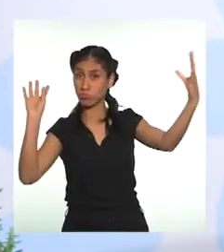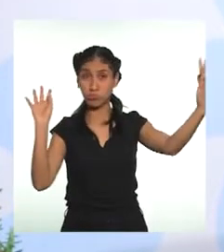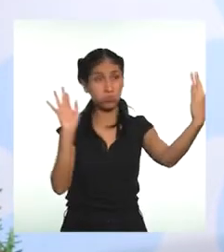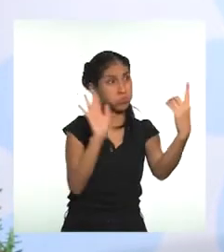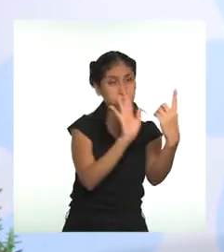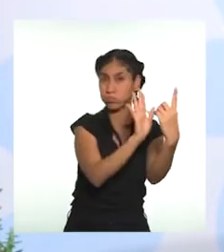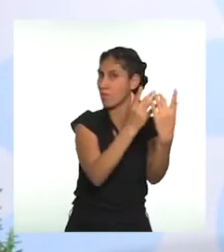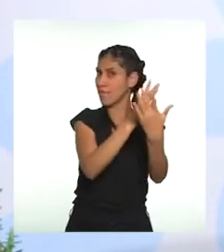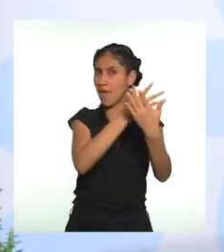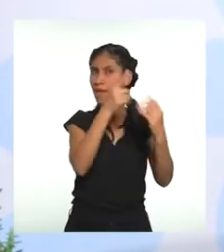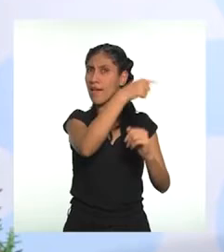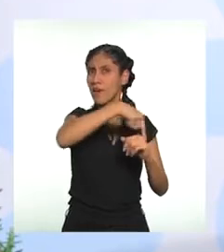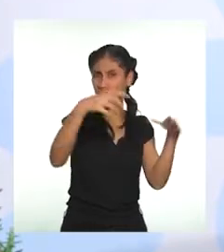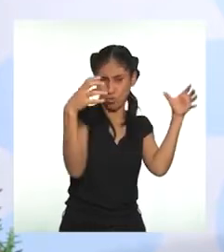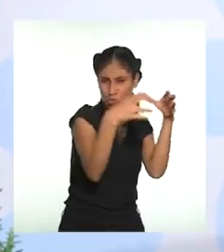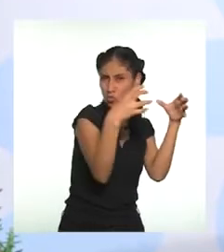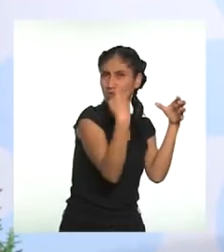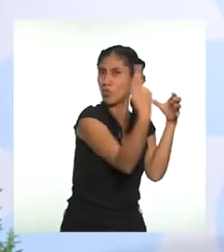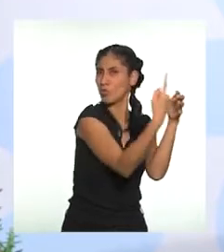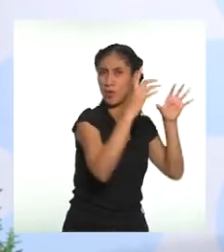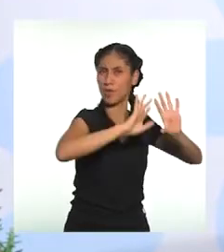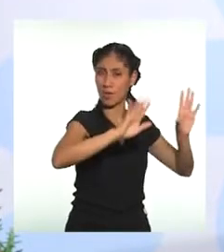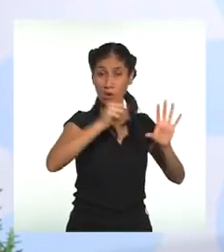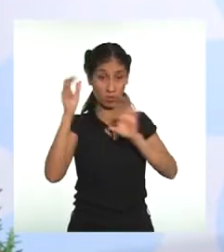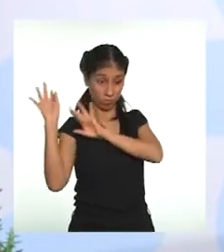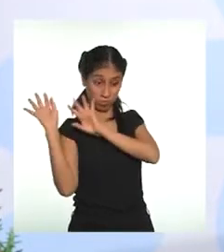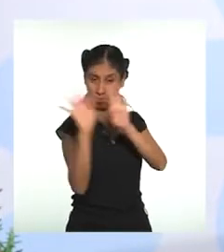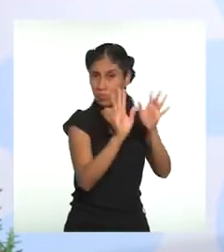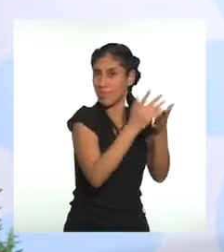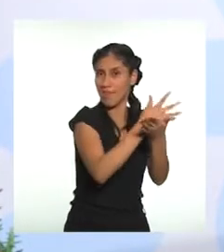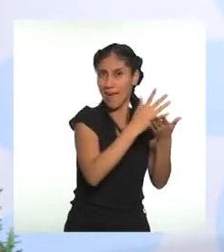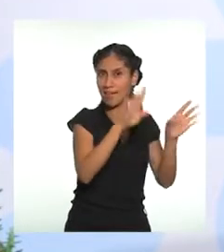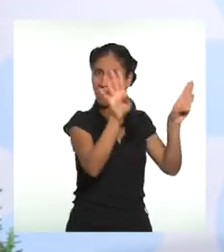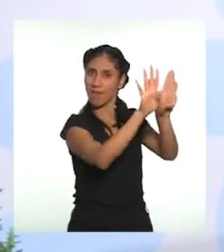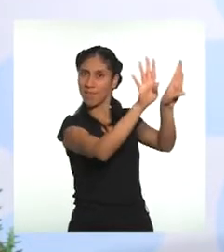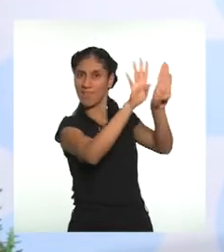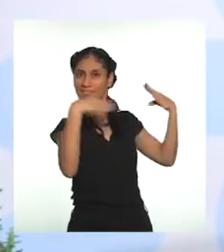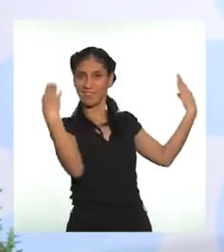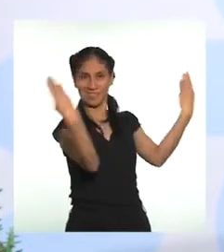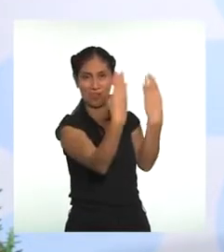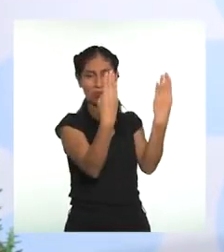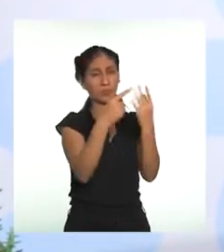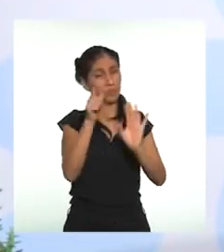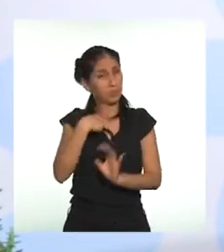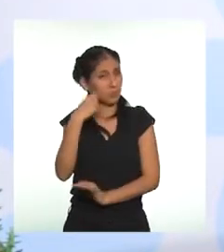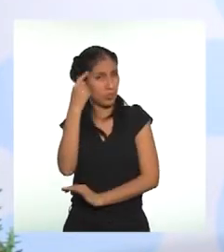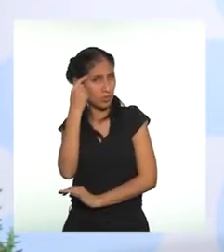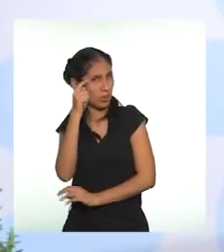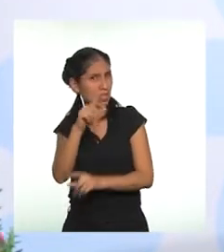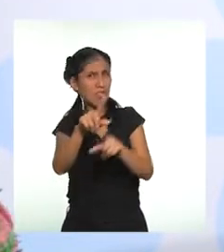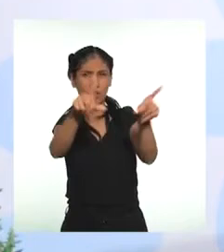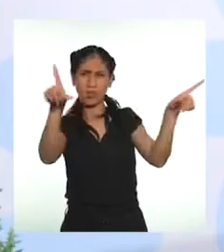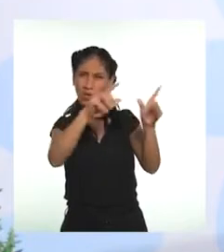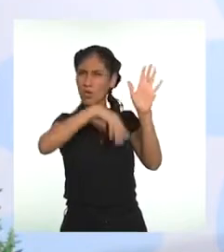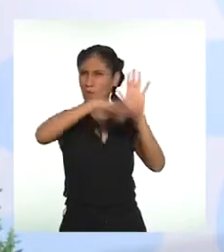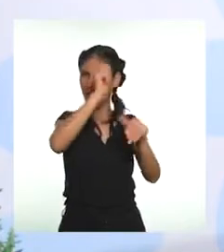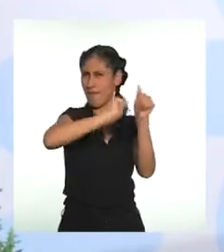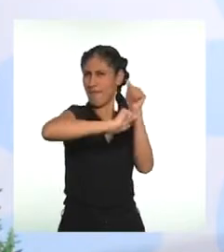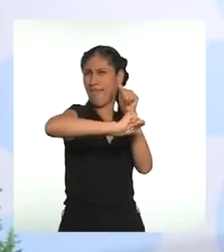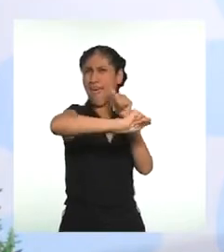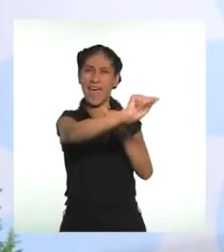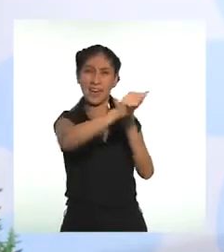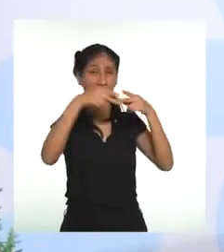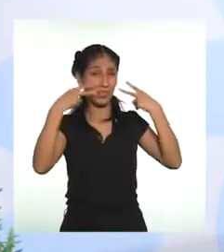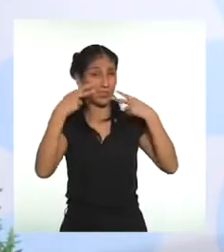inicial, según la información oficial del Ministerio de Cultura. Me imagino que deben estar ubicados en los lugares más remotos